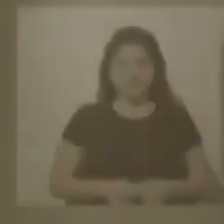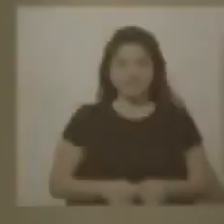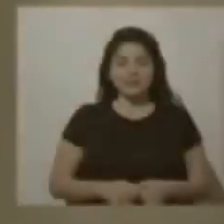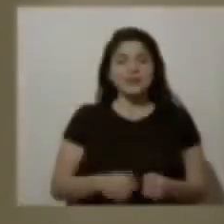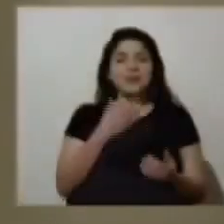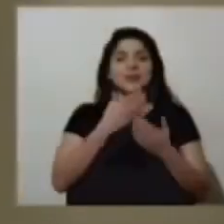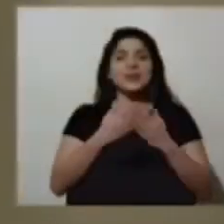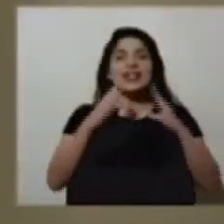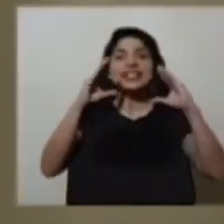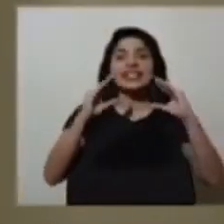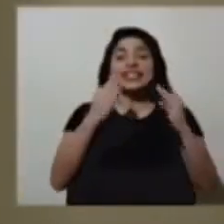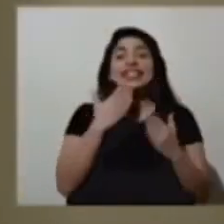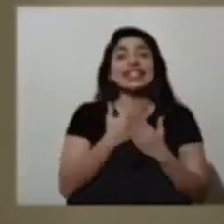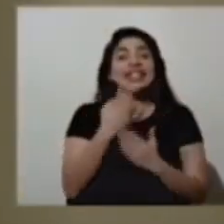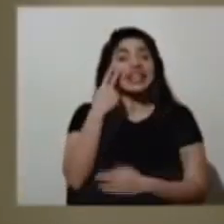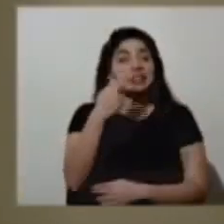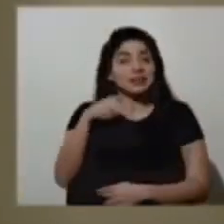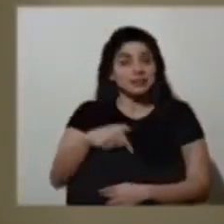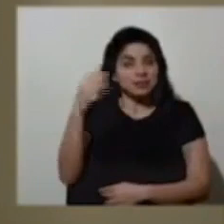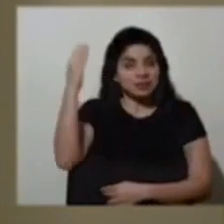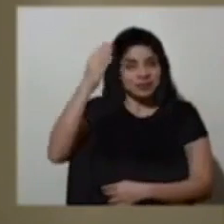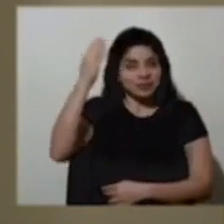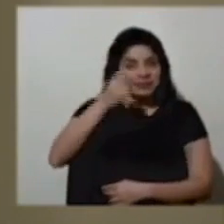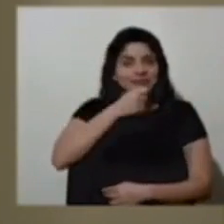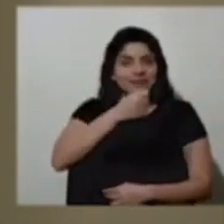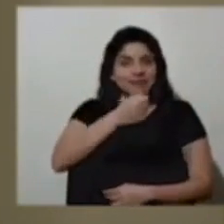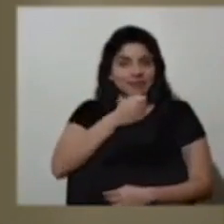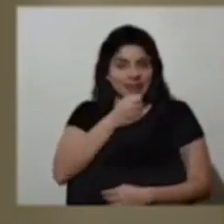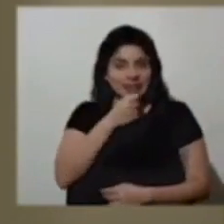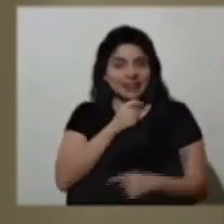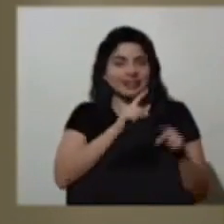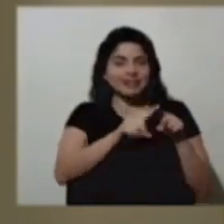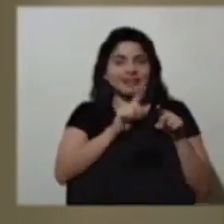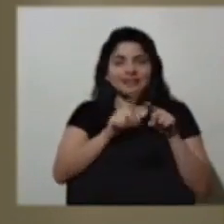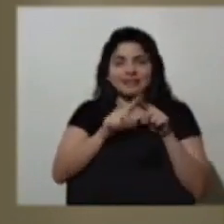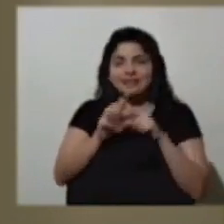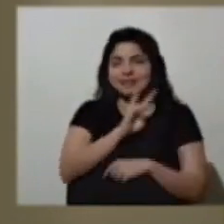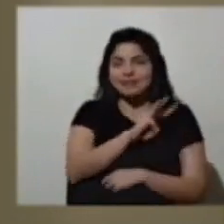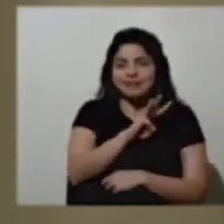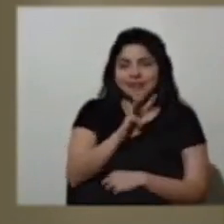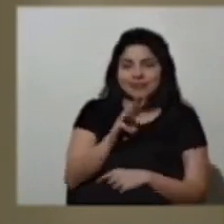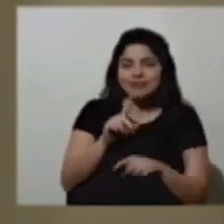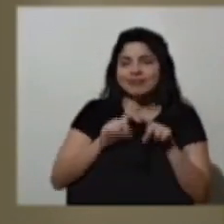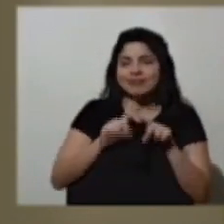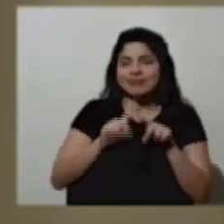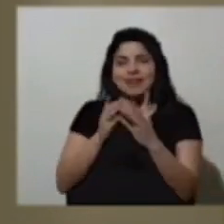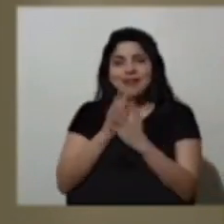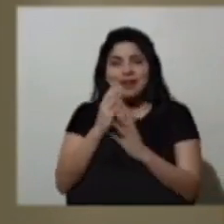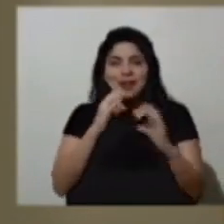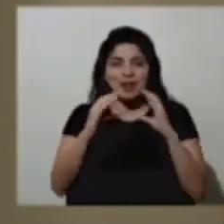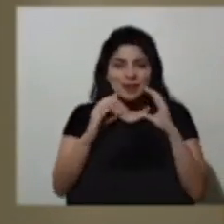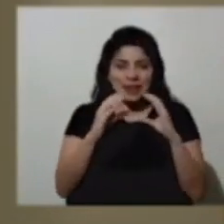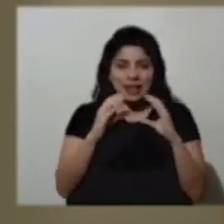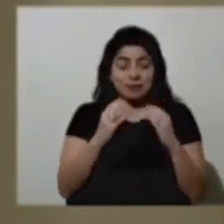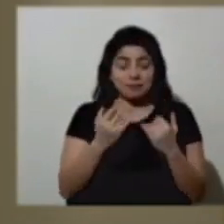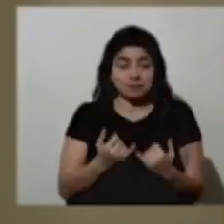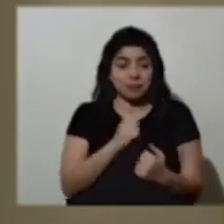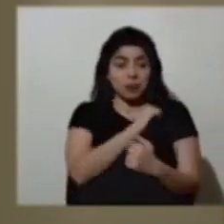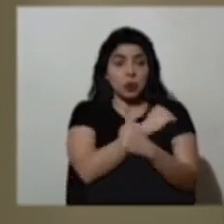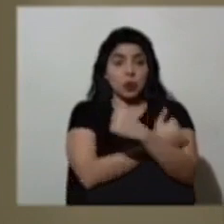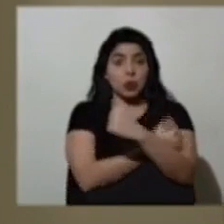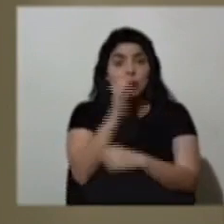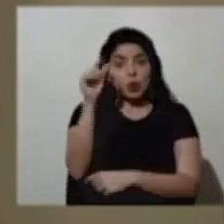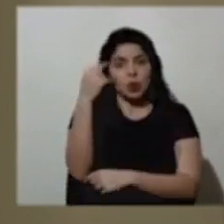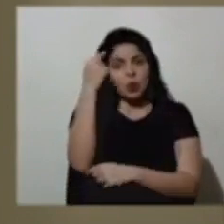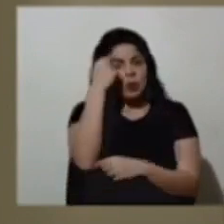Muy buenas tardes, gracias por sintonizar esta conferencia de prensa a través de las distintas plataformas de los medios de comunicación, en donde las autoridades de